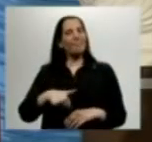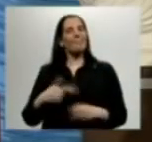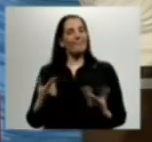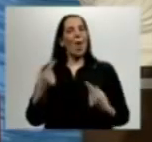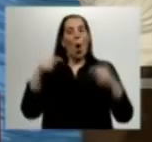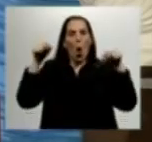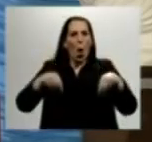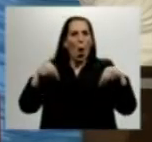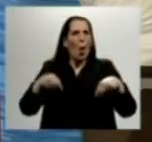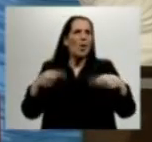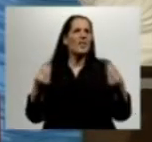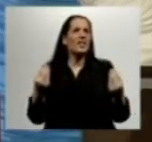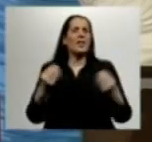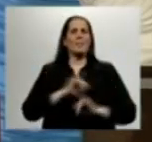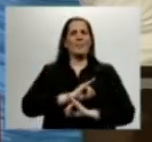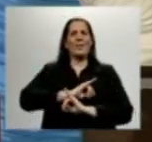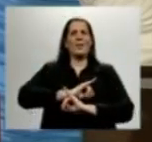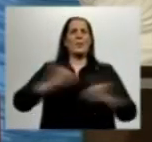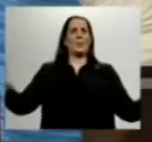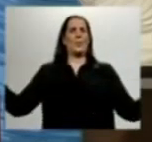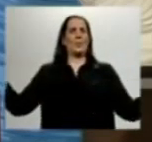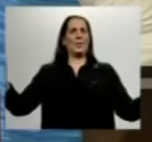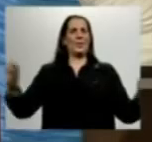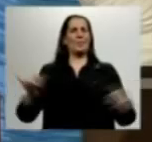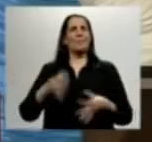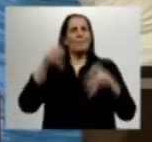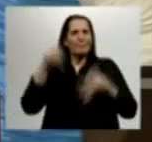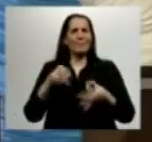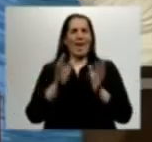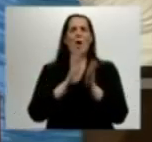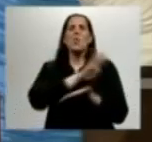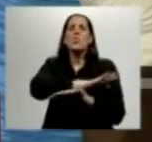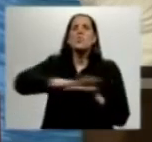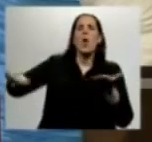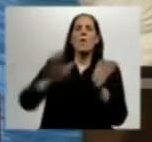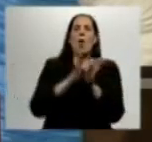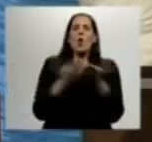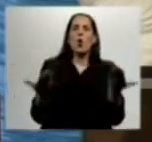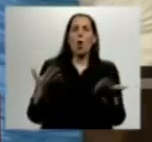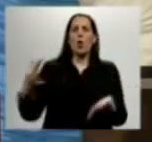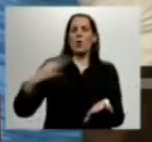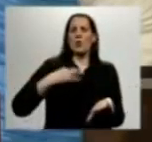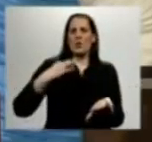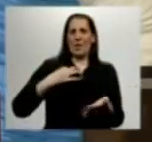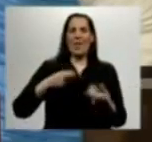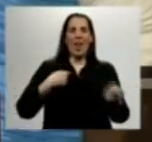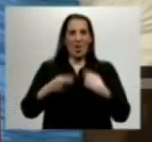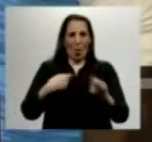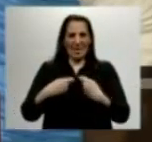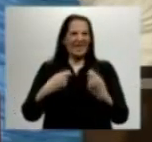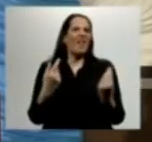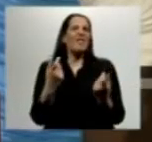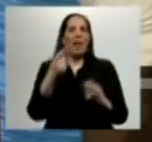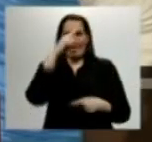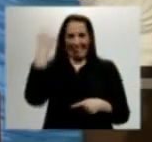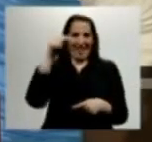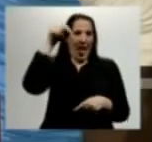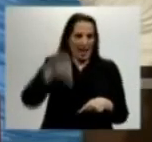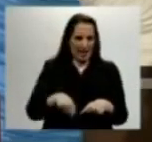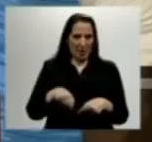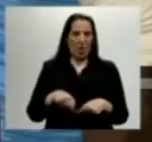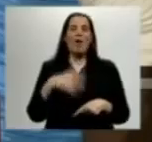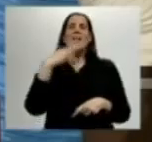estamos promulgando un nuevo Código Civil y Comercial de la Nación. En principio estamos unificando